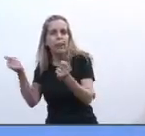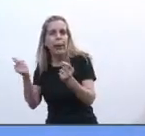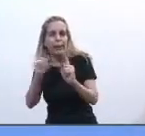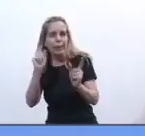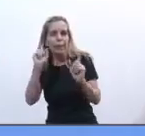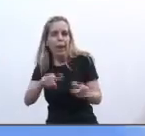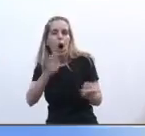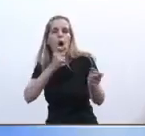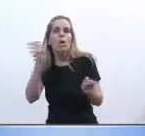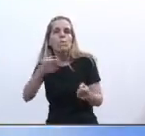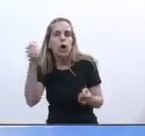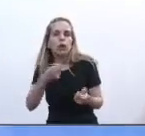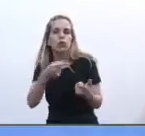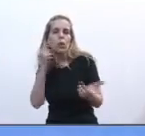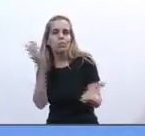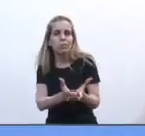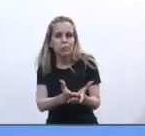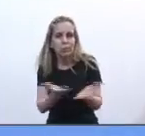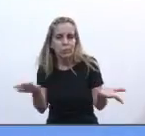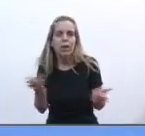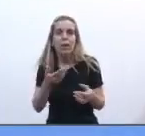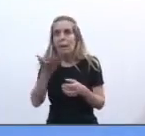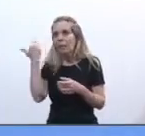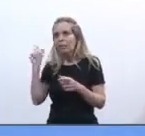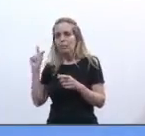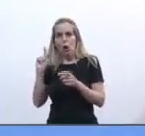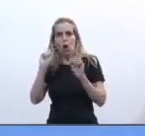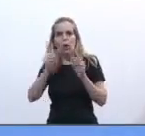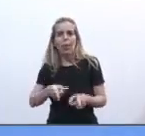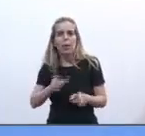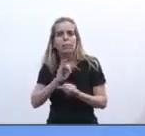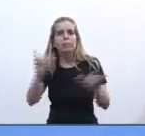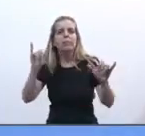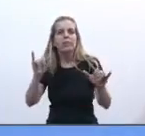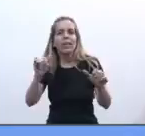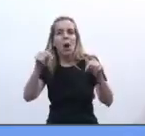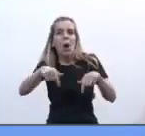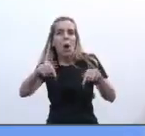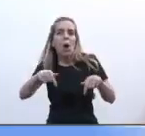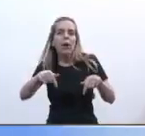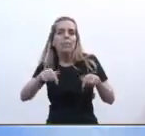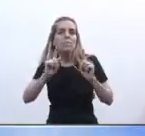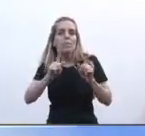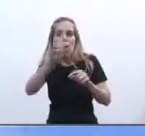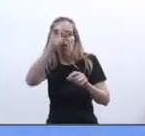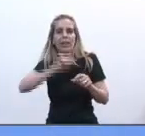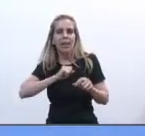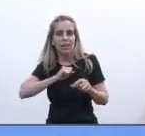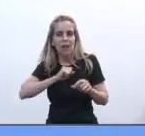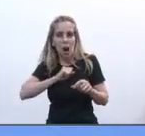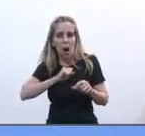y más recientemente tenemos que decir que hoy asumimos el desafío